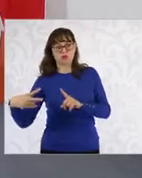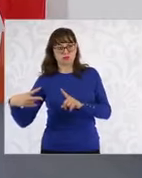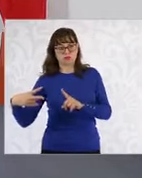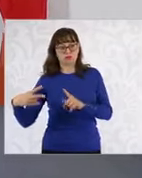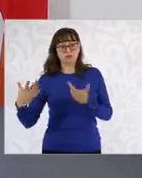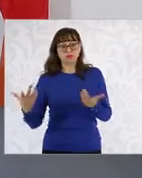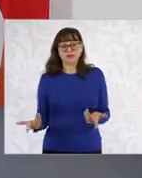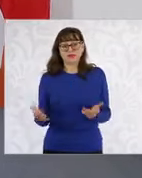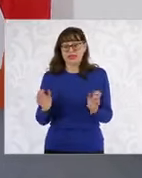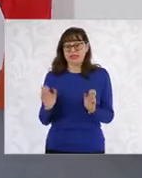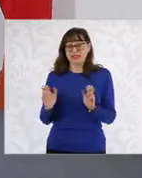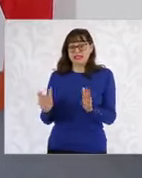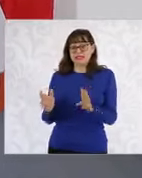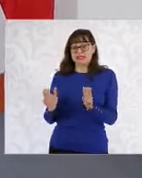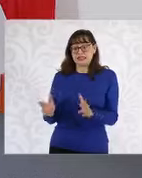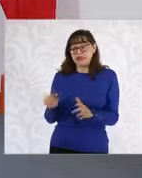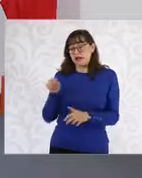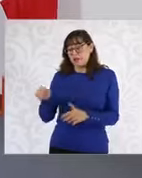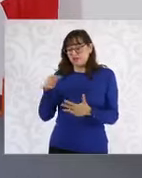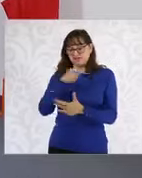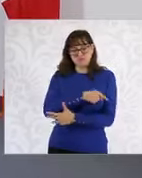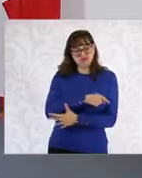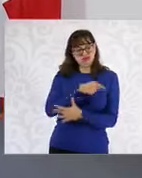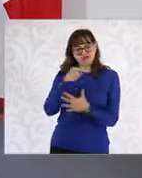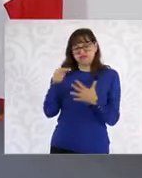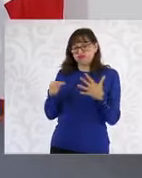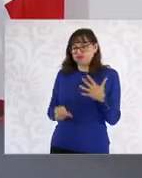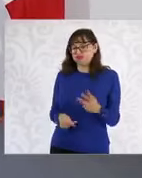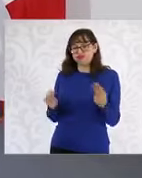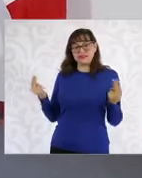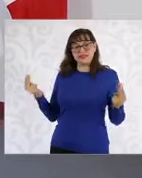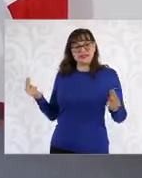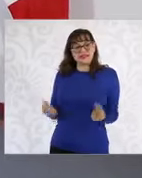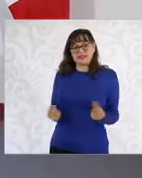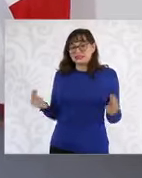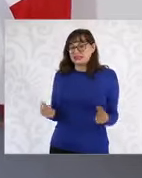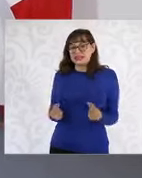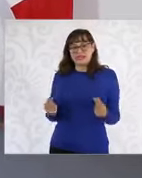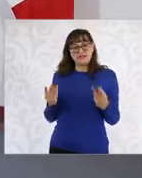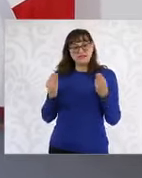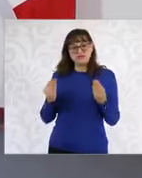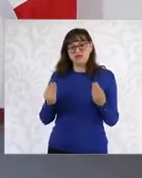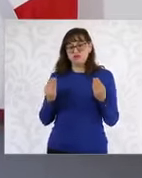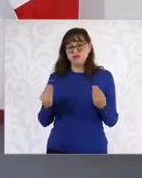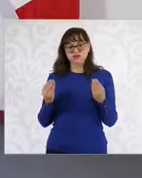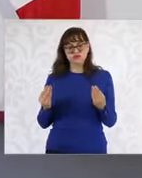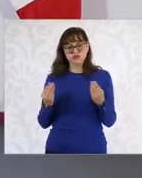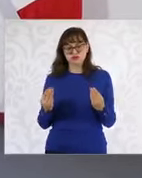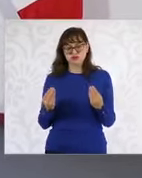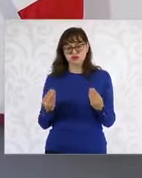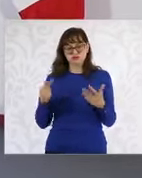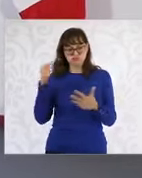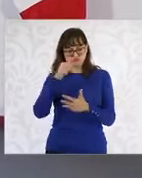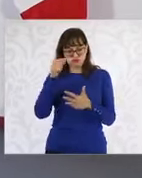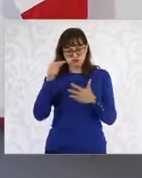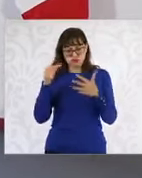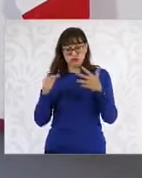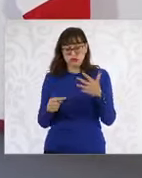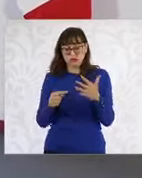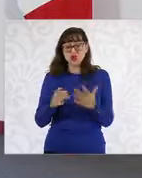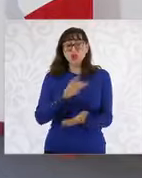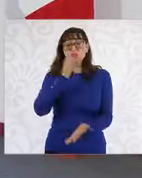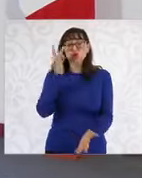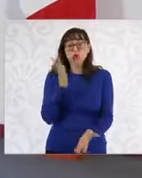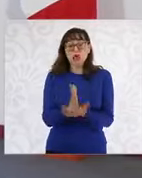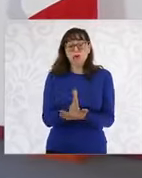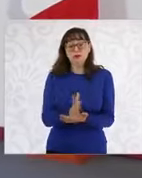es un estado con muchas necesidades y no solo es una estrategia de seguridad con las